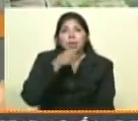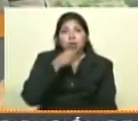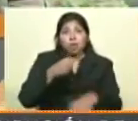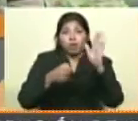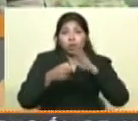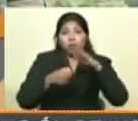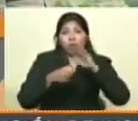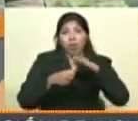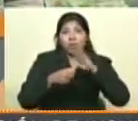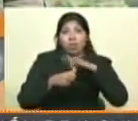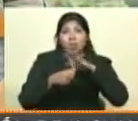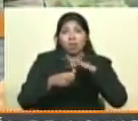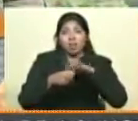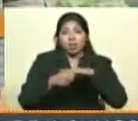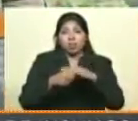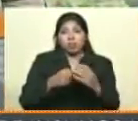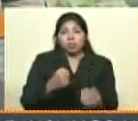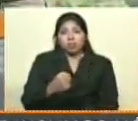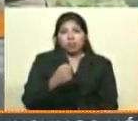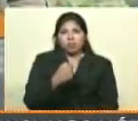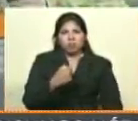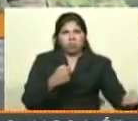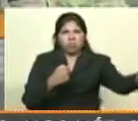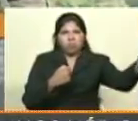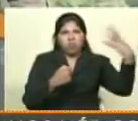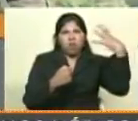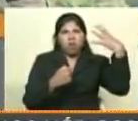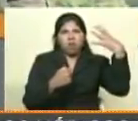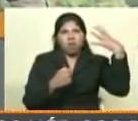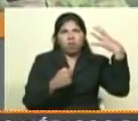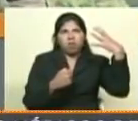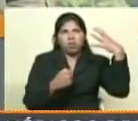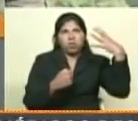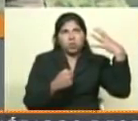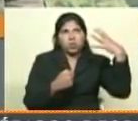Como yo soy negro, dijeron, bueno, que el negro agarre sol, compadre.